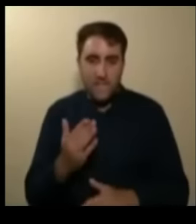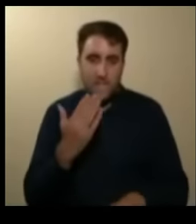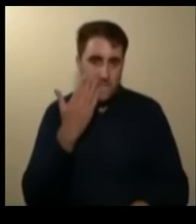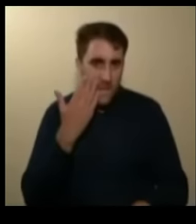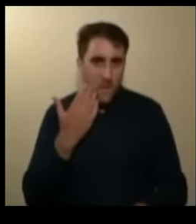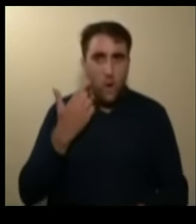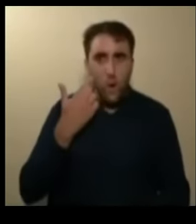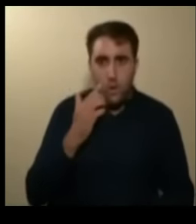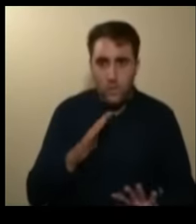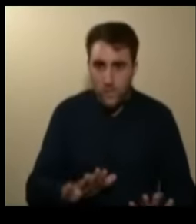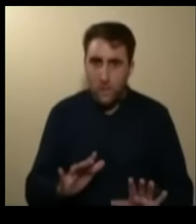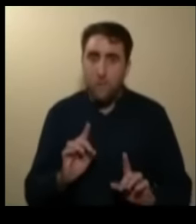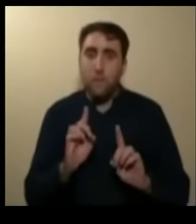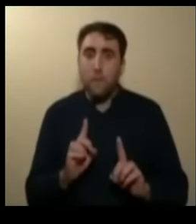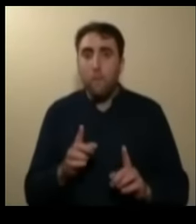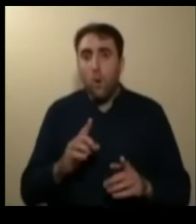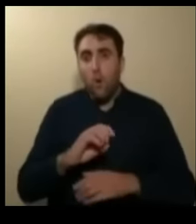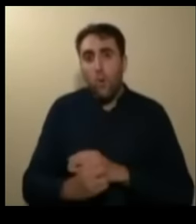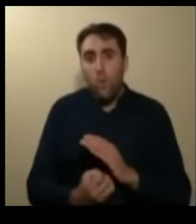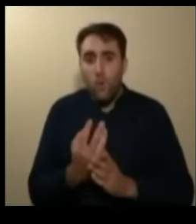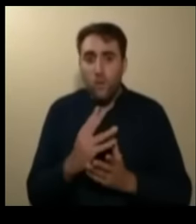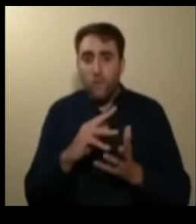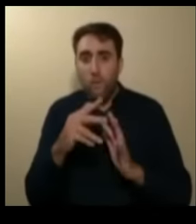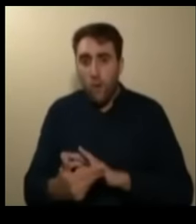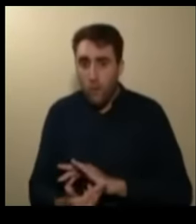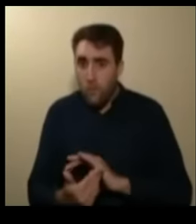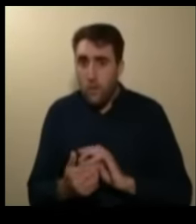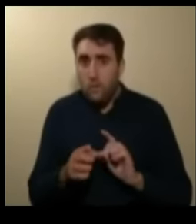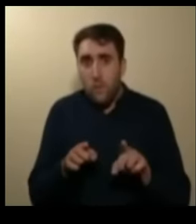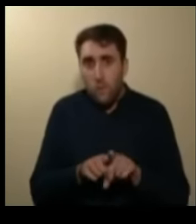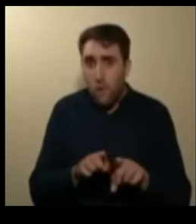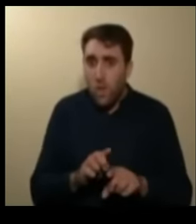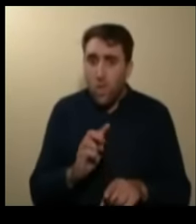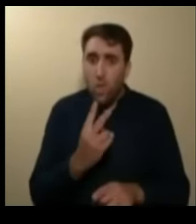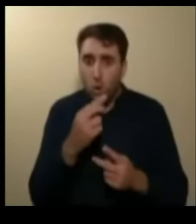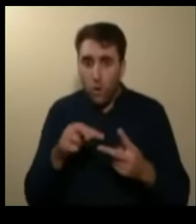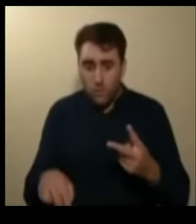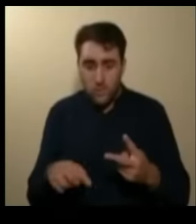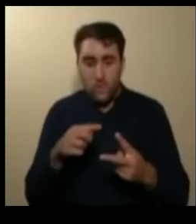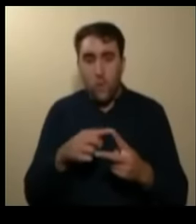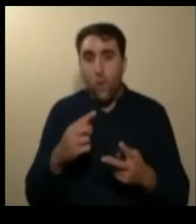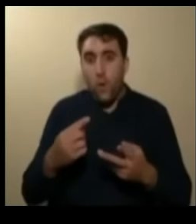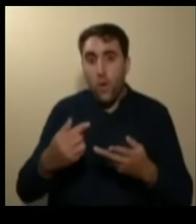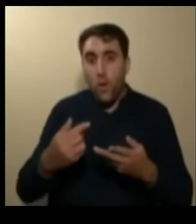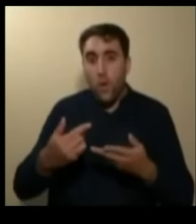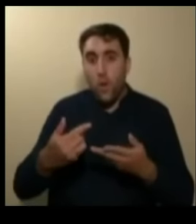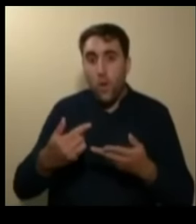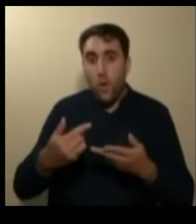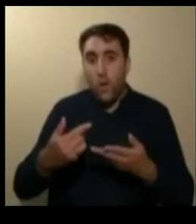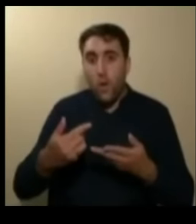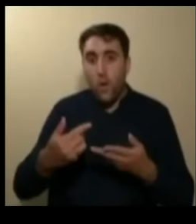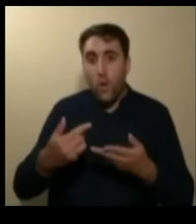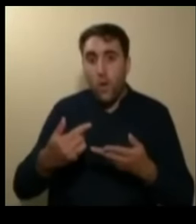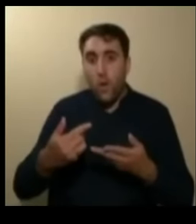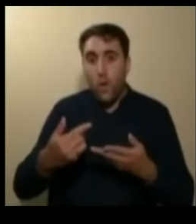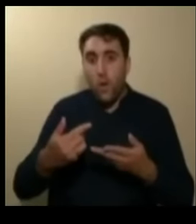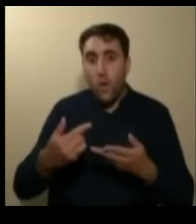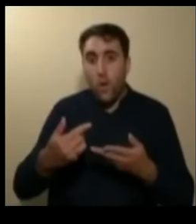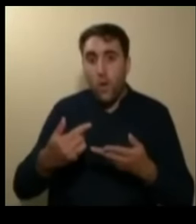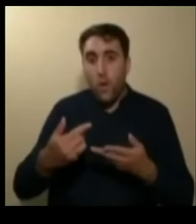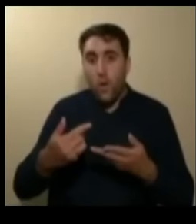que todo este nuevo mecanismo está garantizado por 2 cosas, el contrato escrito y la participación de